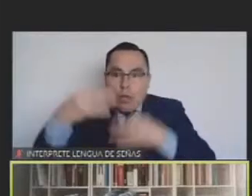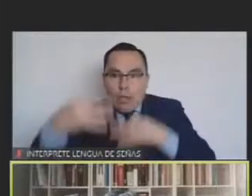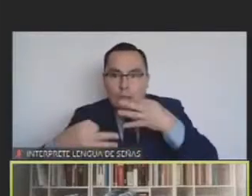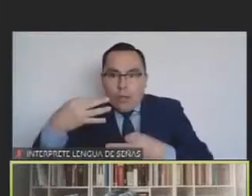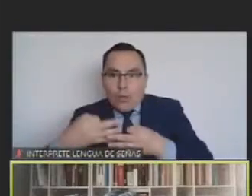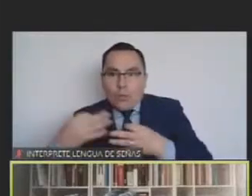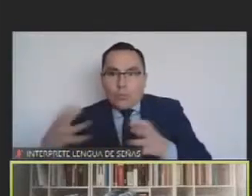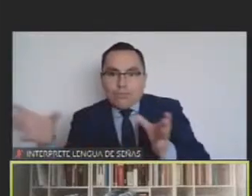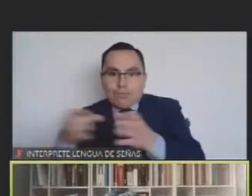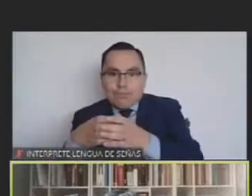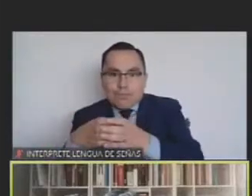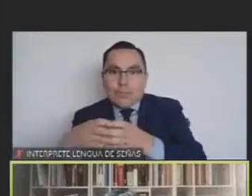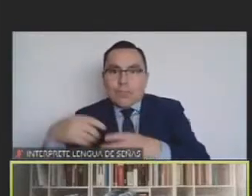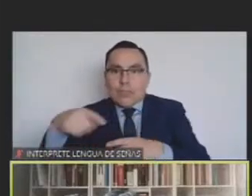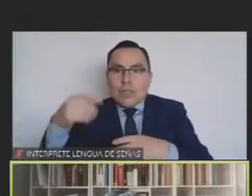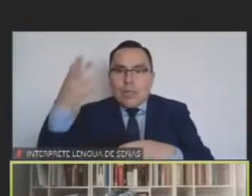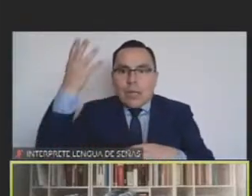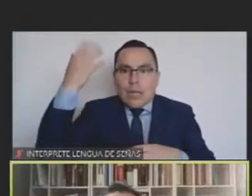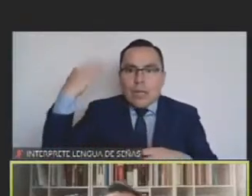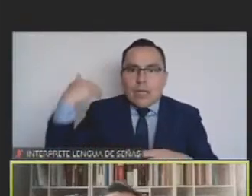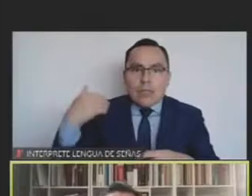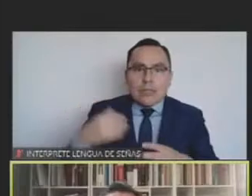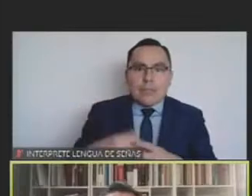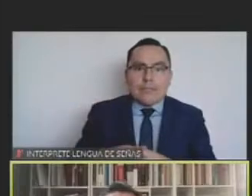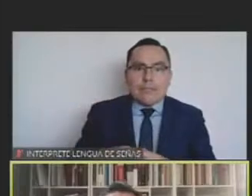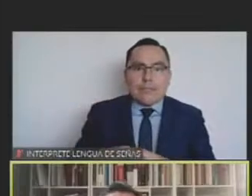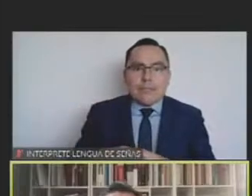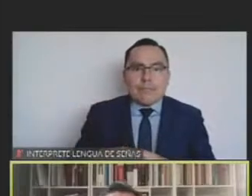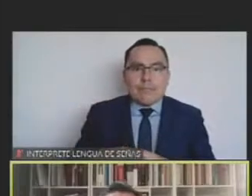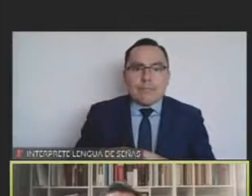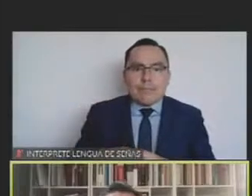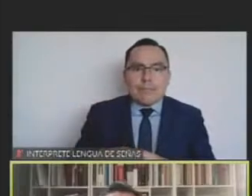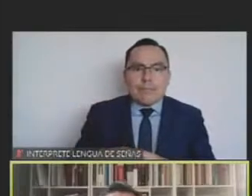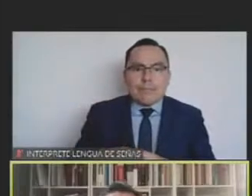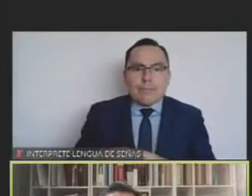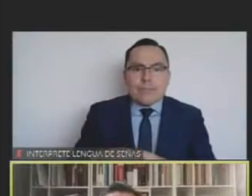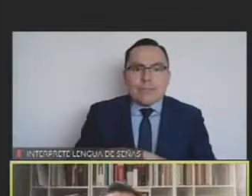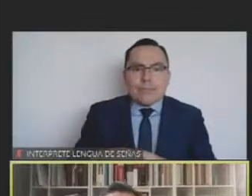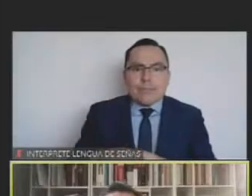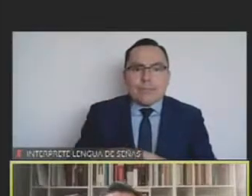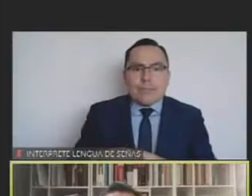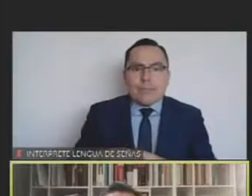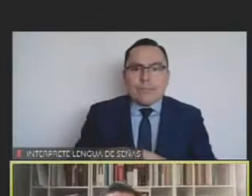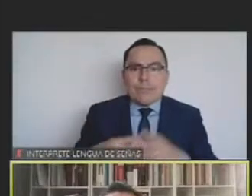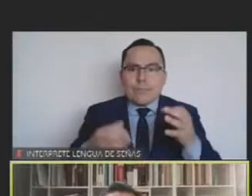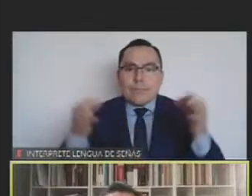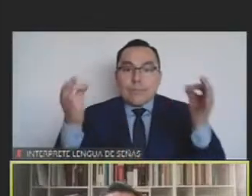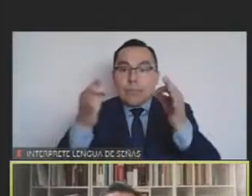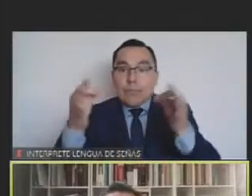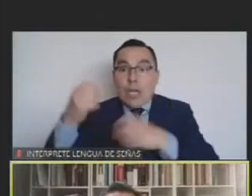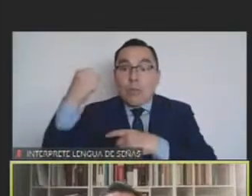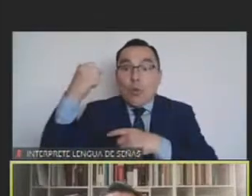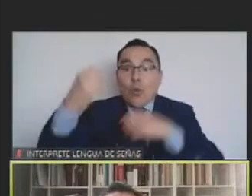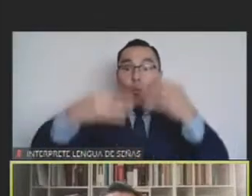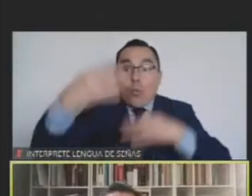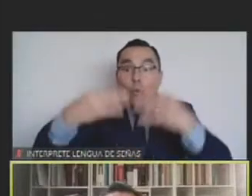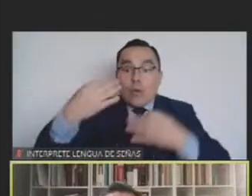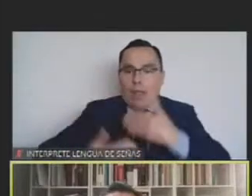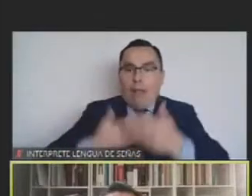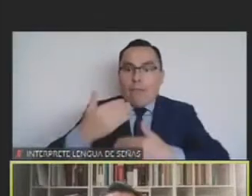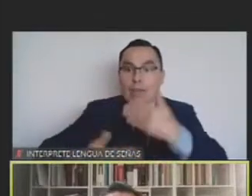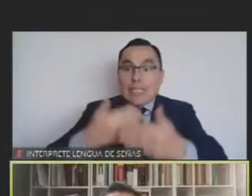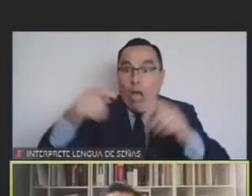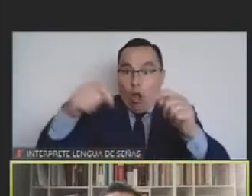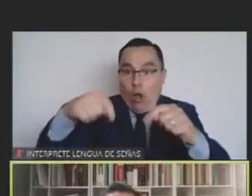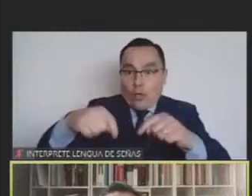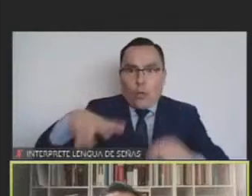parte de los 90. Por lo que, como explicé, el poder judicial ha avanzado